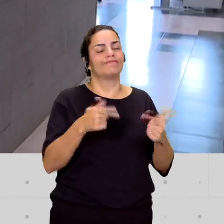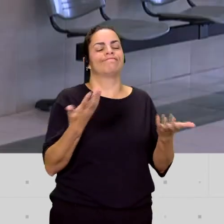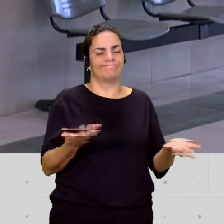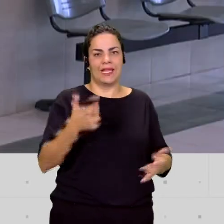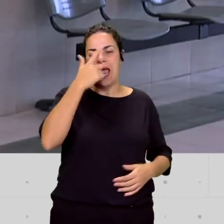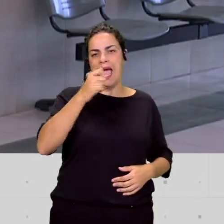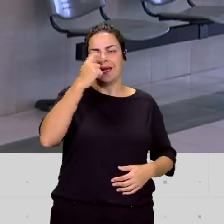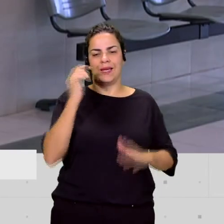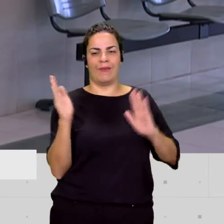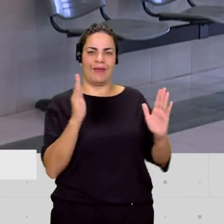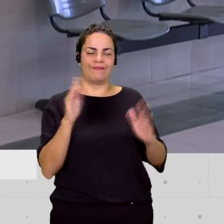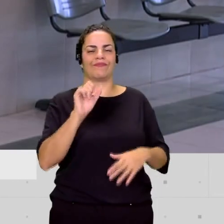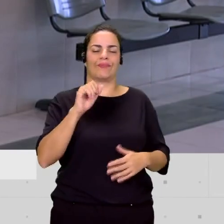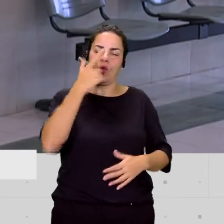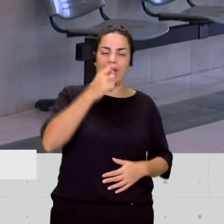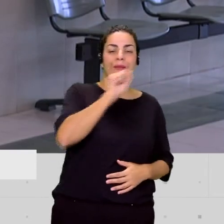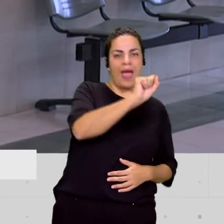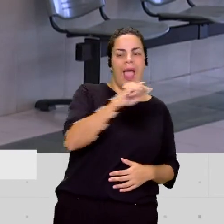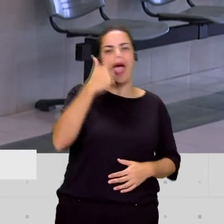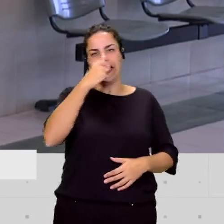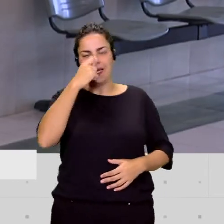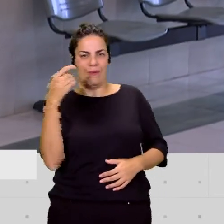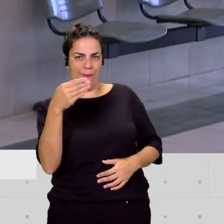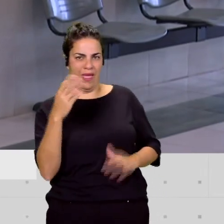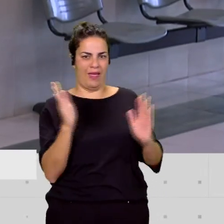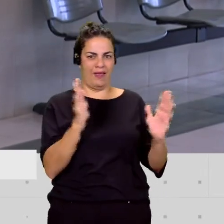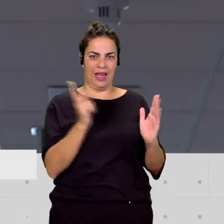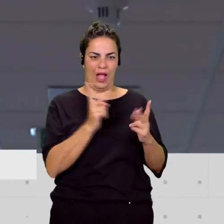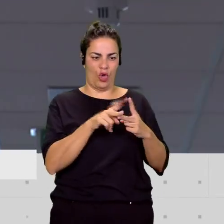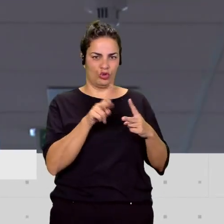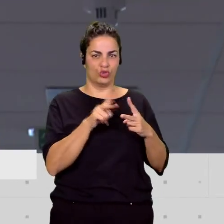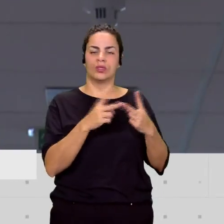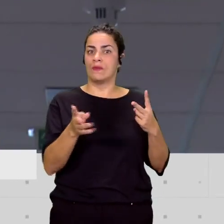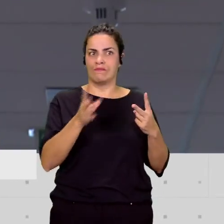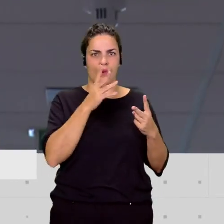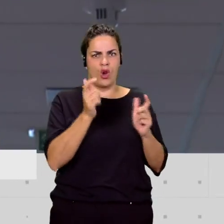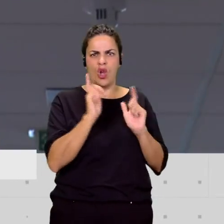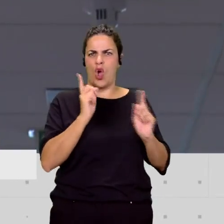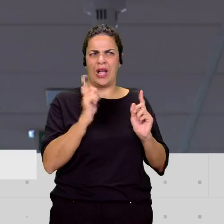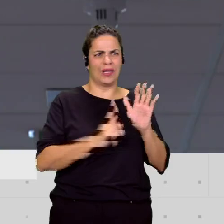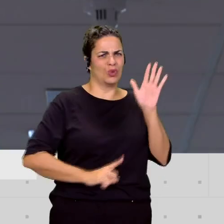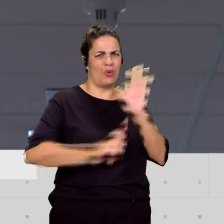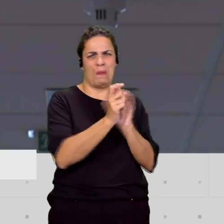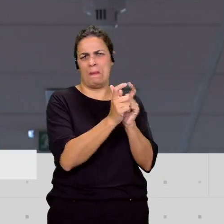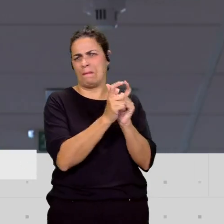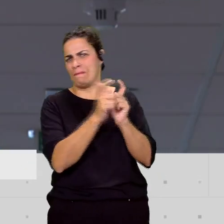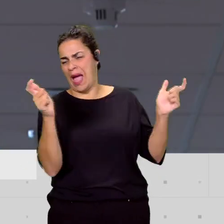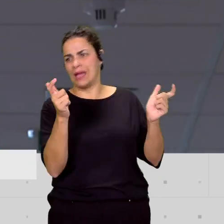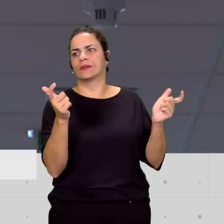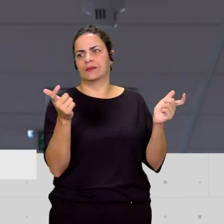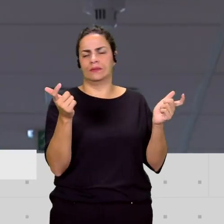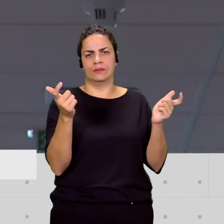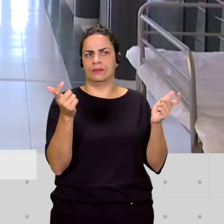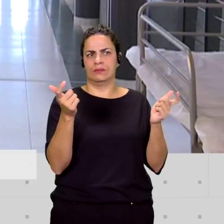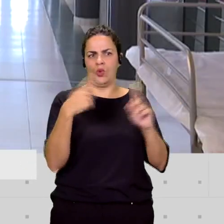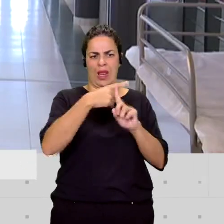gripe estacional, la influenza A y B, que se ha disparado por encima de los umbrales epidémicos.